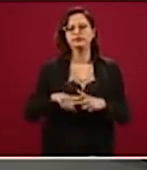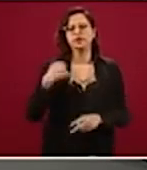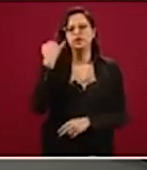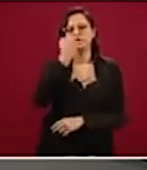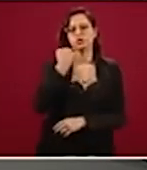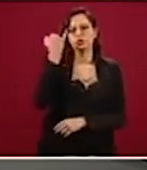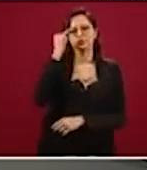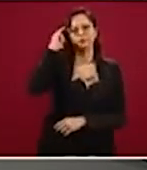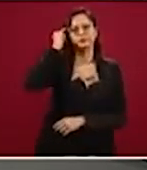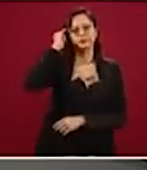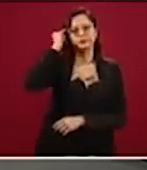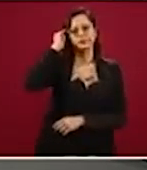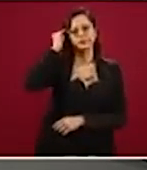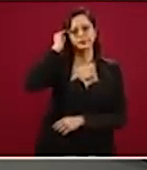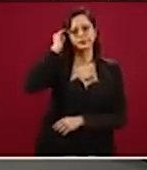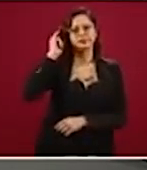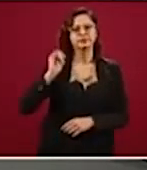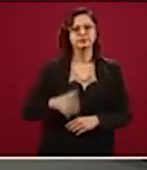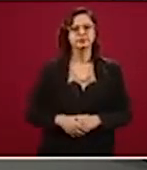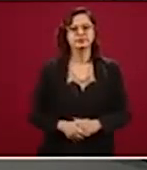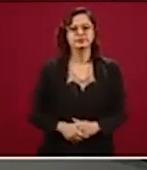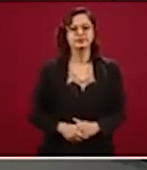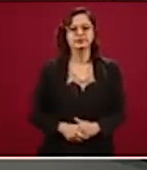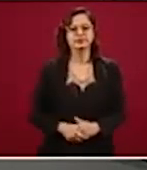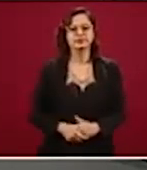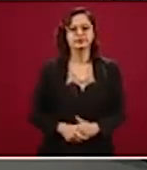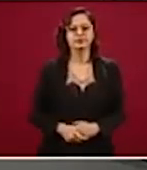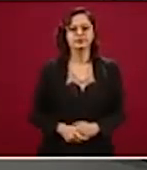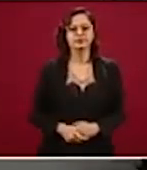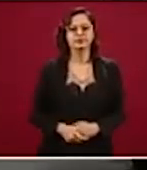Andri, Manuel López Brador,